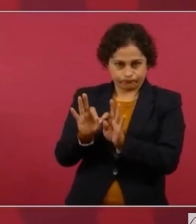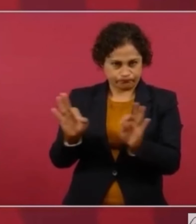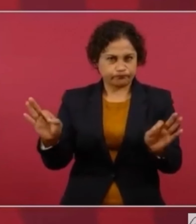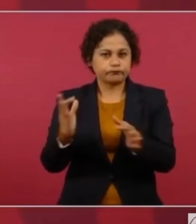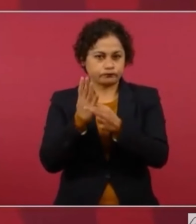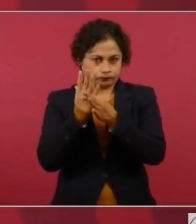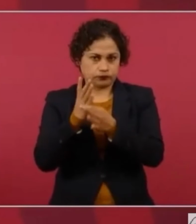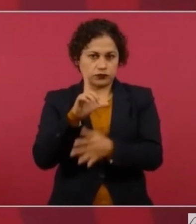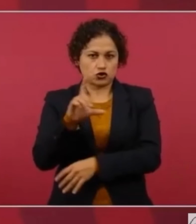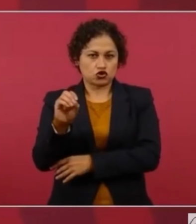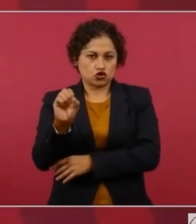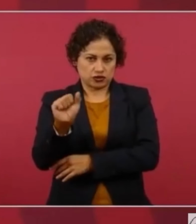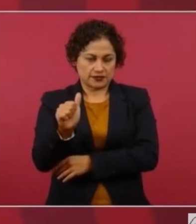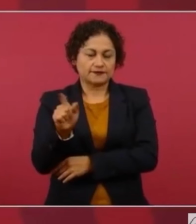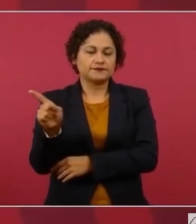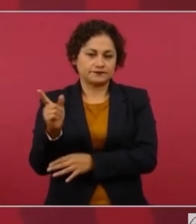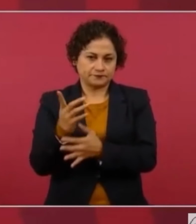Vargas Llosa,